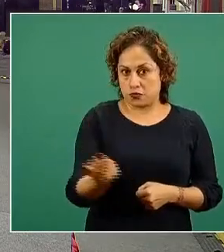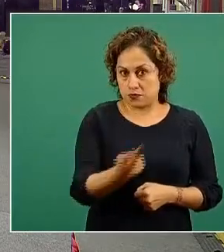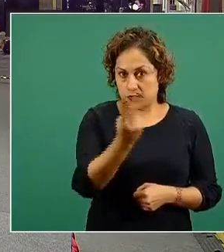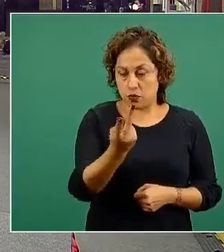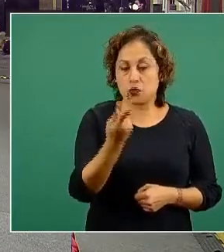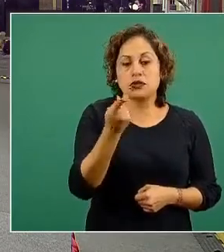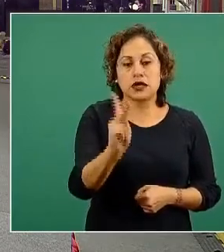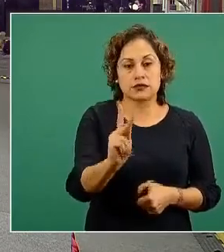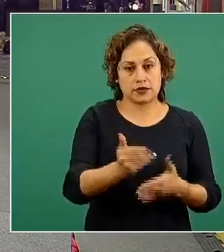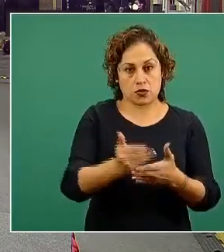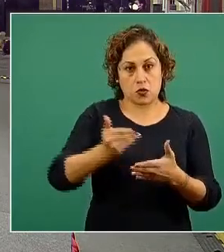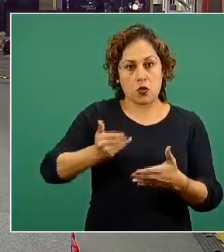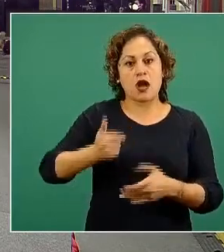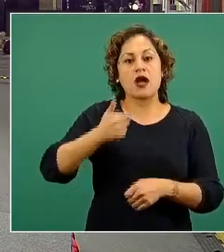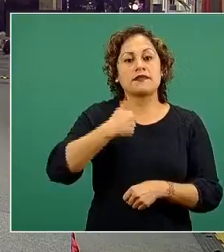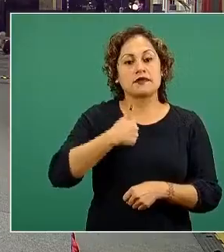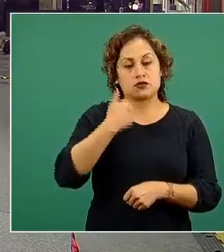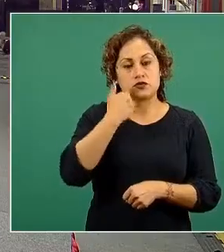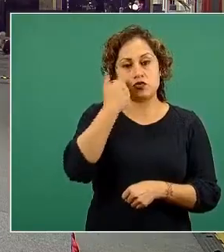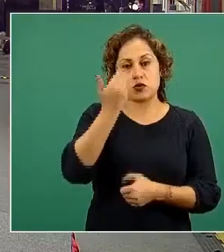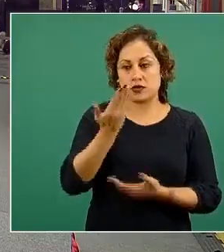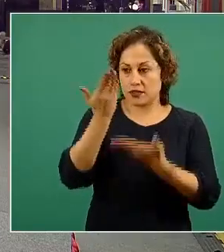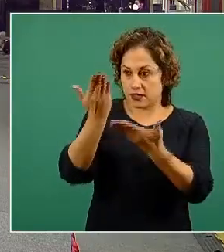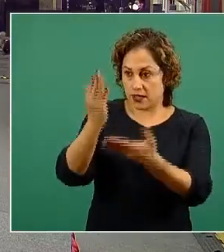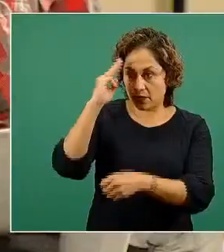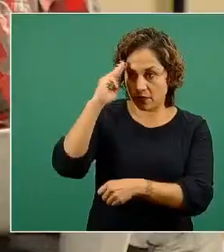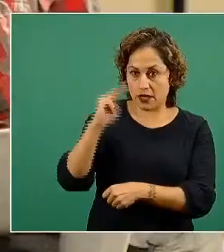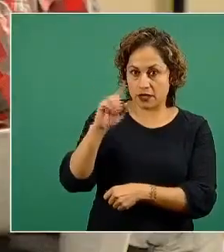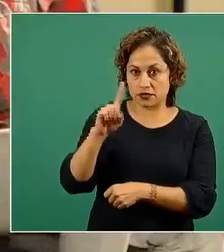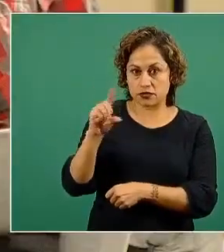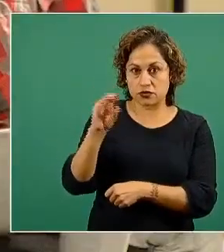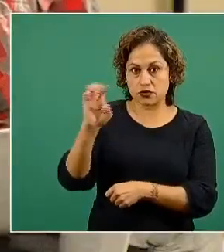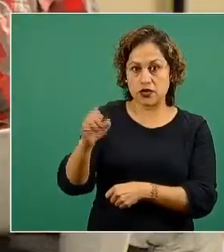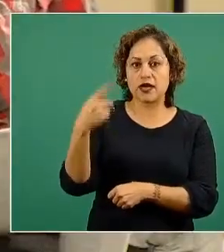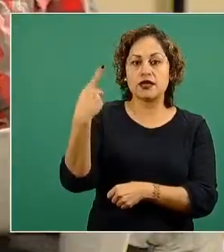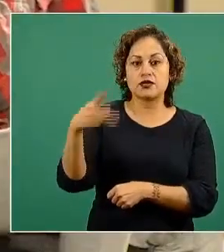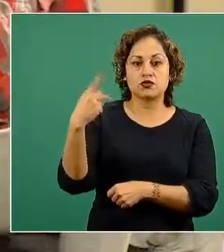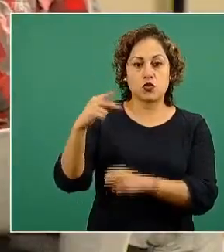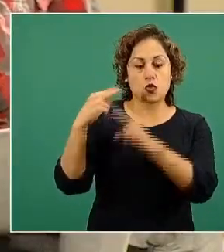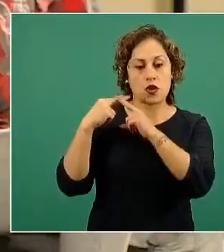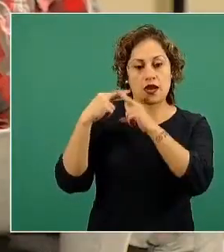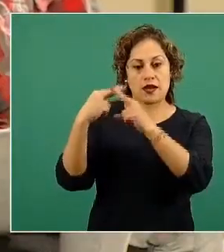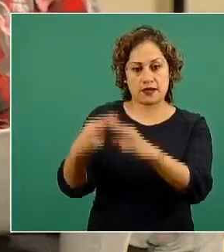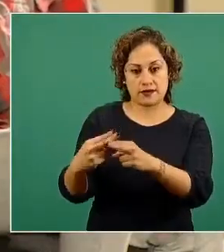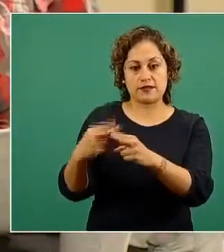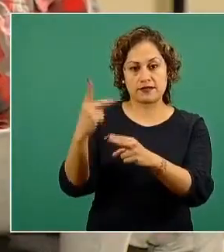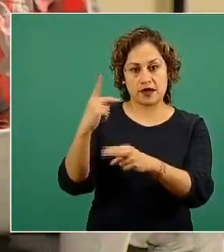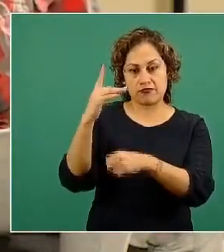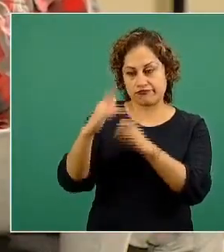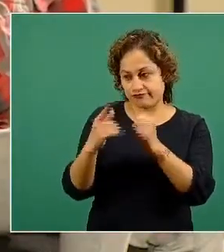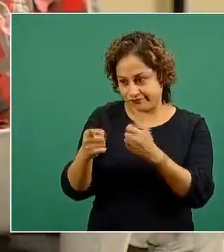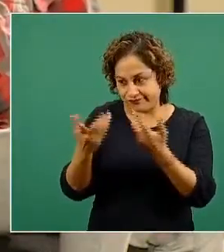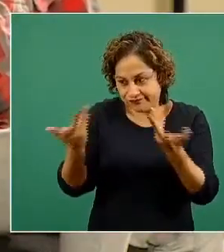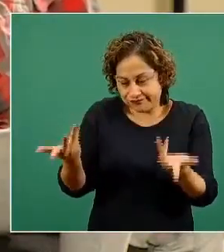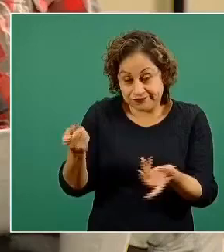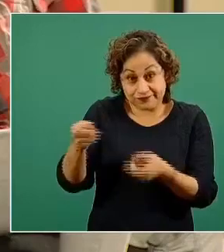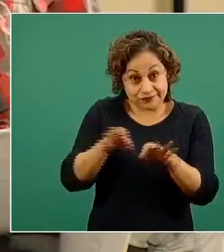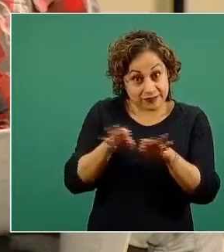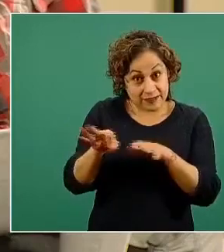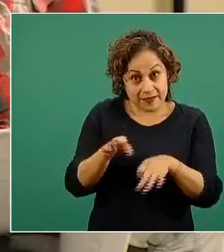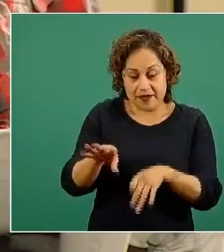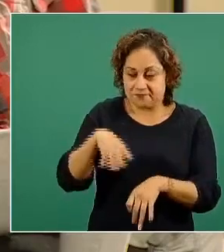todo, maestro Zoé, quiero felicitarlo por su 42 aniversario, que es el día de hoy, y está usted trabajando por aquí. Gracias. Felicidades,